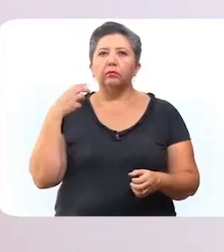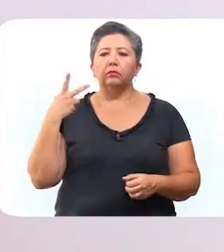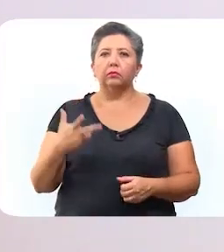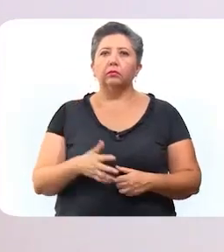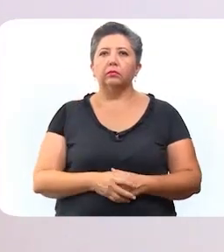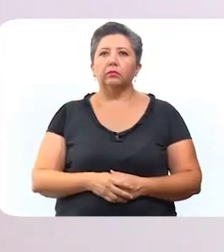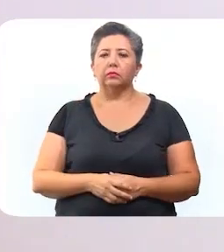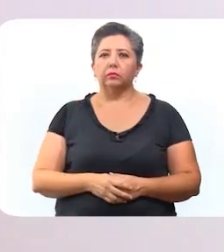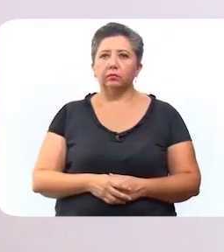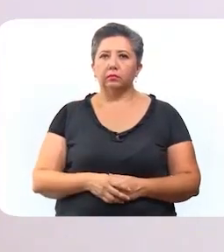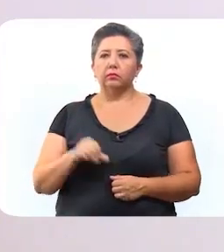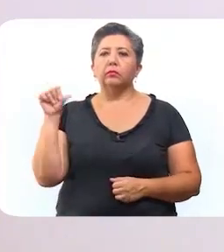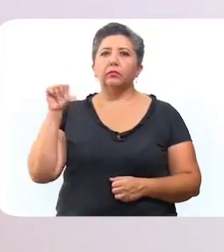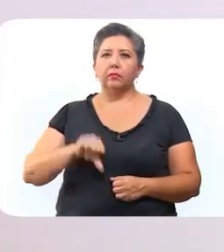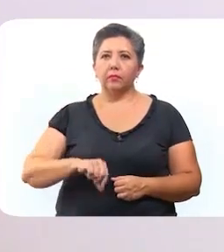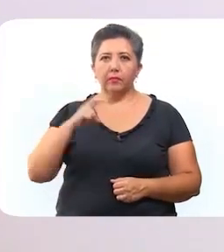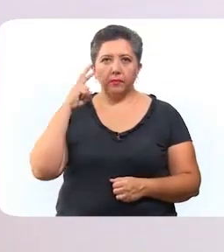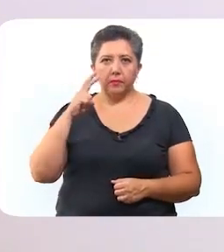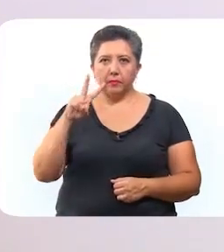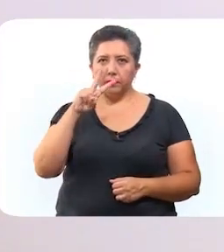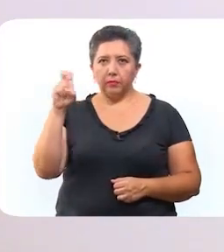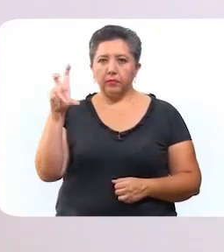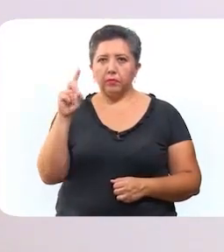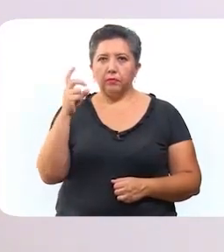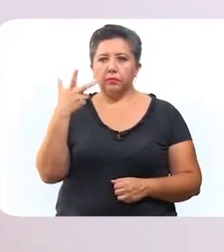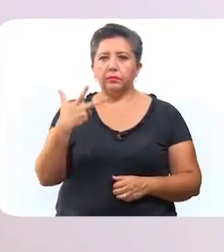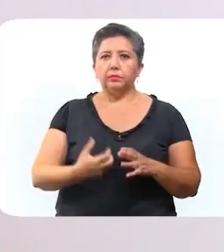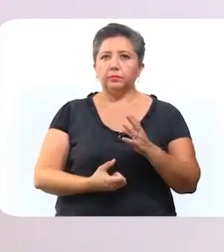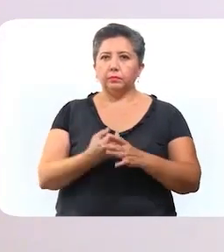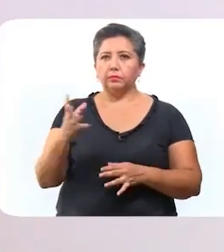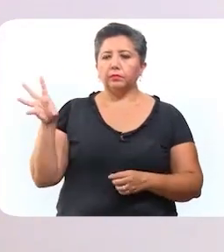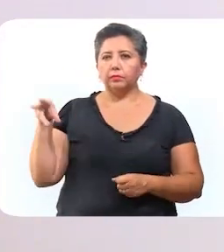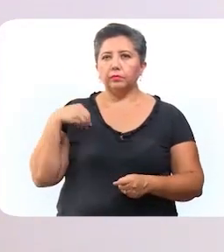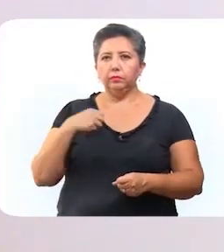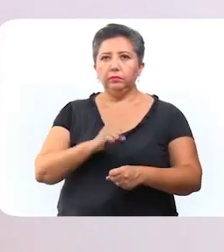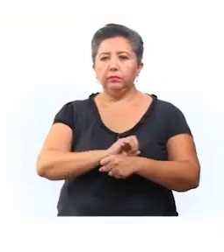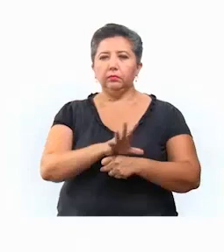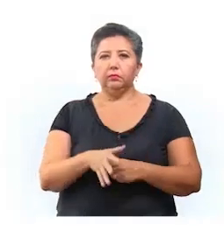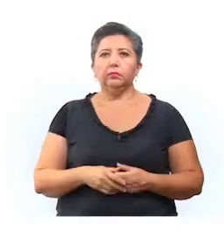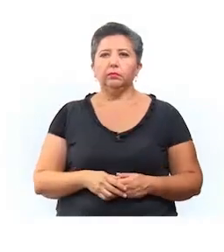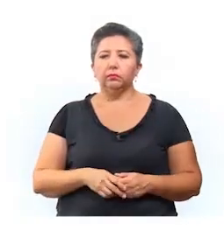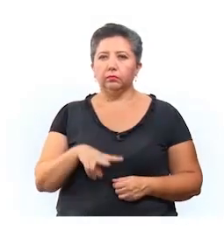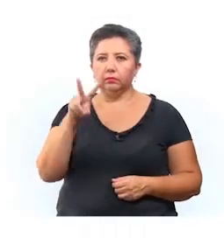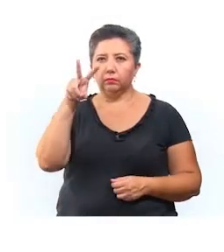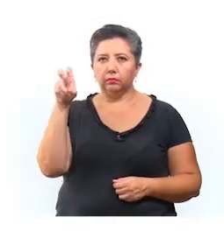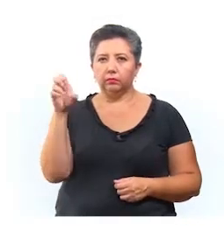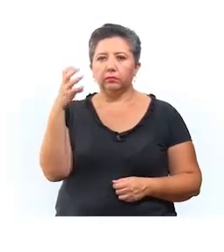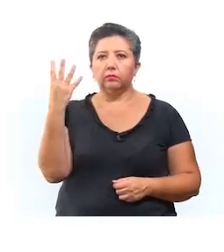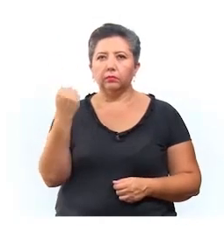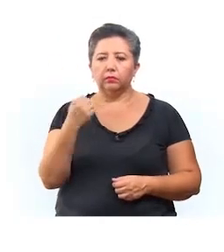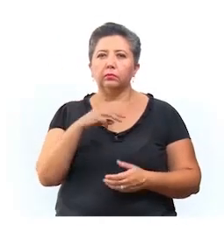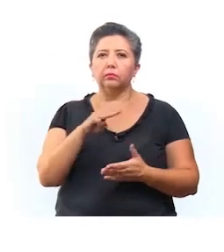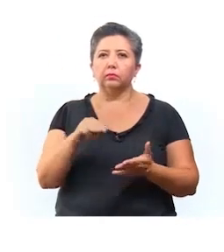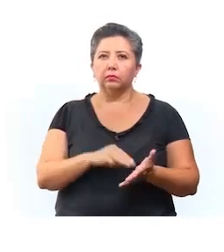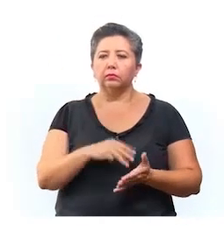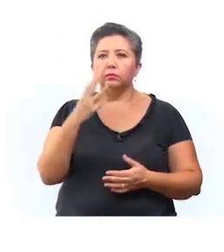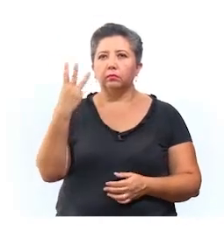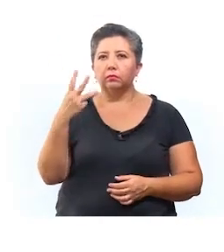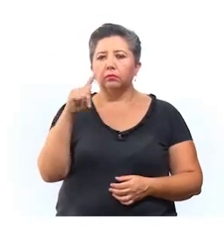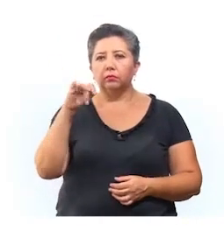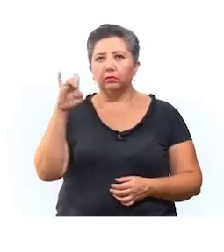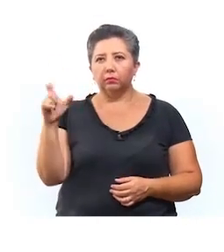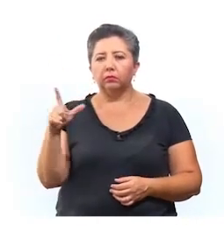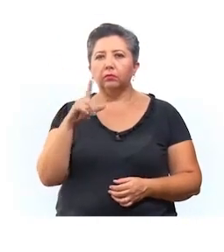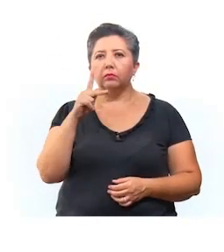53.788. Hoy se detectaron 238 nuevos contagios de coronavirus. 209 en Mérida, 3 en Panabá, Ticul